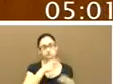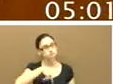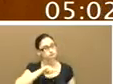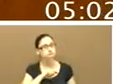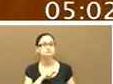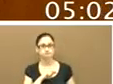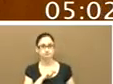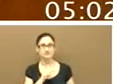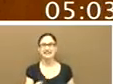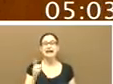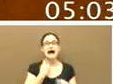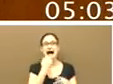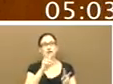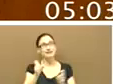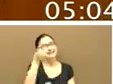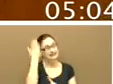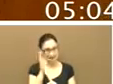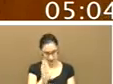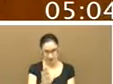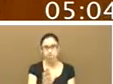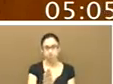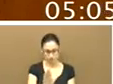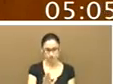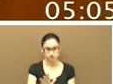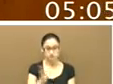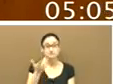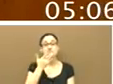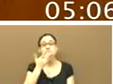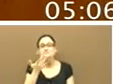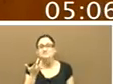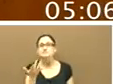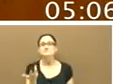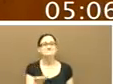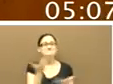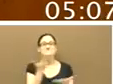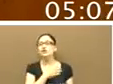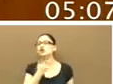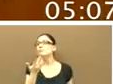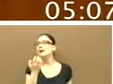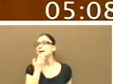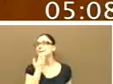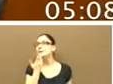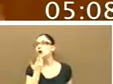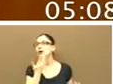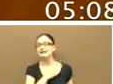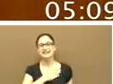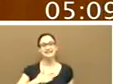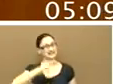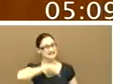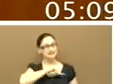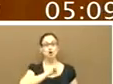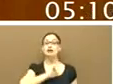todas aquellas iniciativas soberanistas que, lejos de pretender poner en valor esos sentimientos